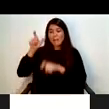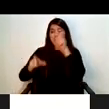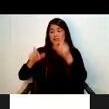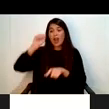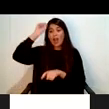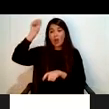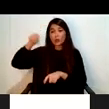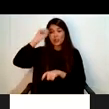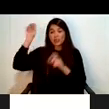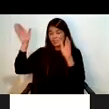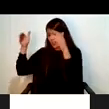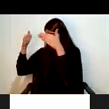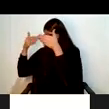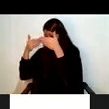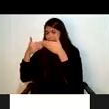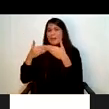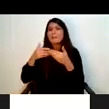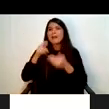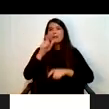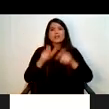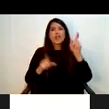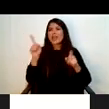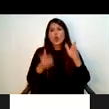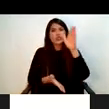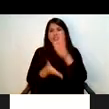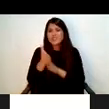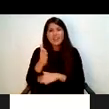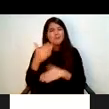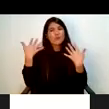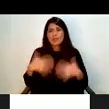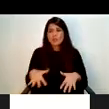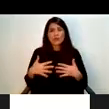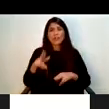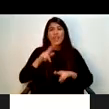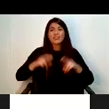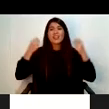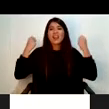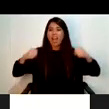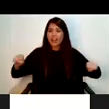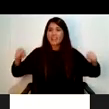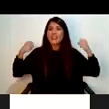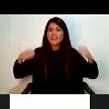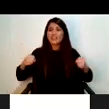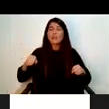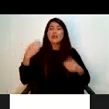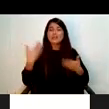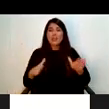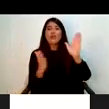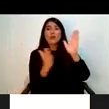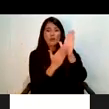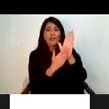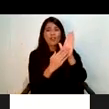no salen es fundamental que puedan realizar alguna actividad física, porque está comprobado que tiene un